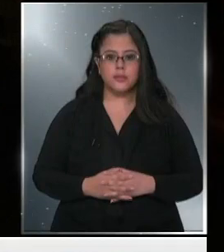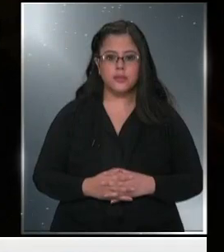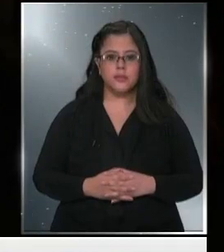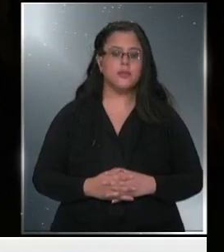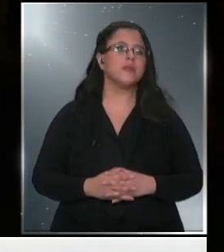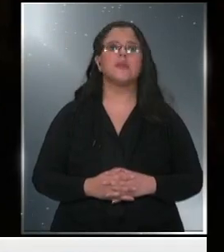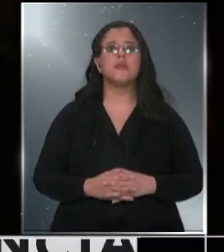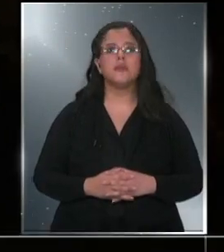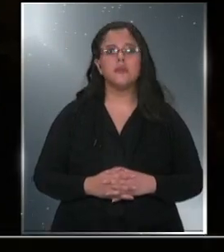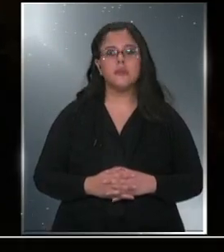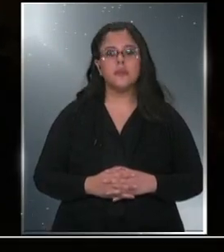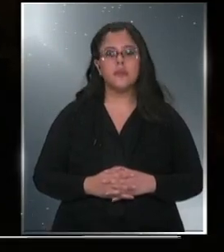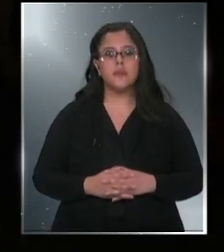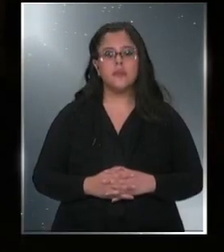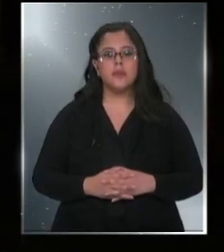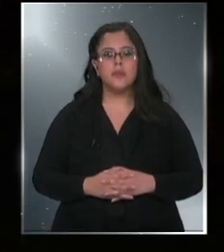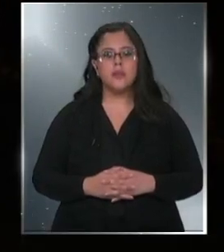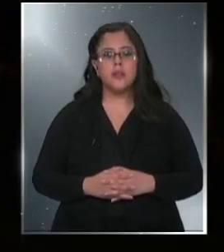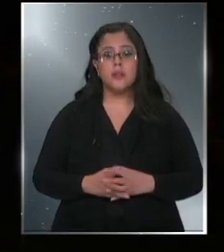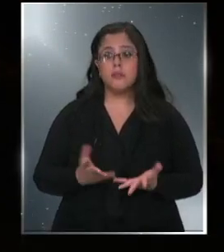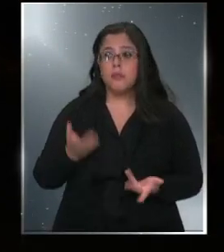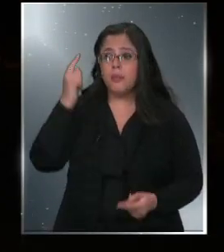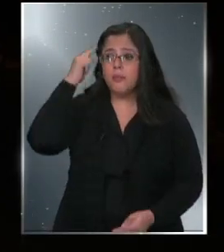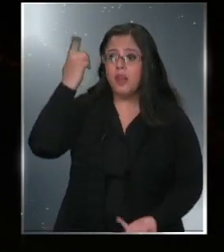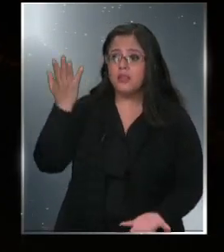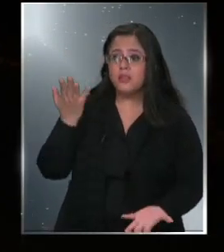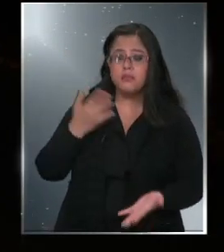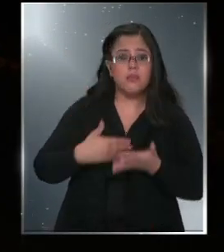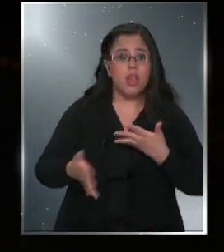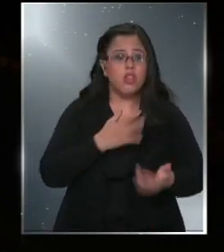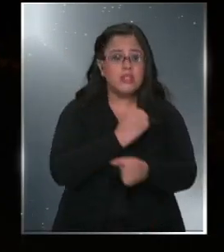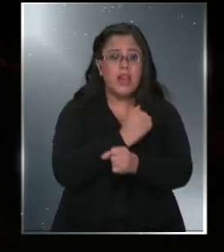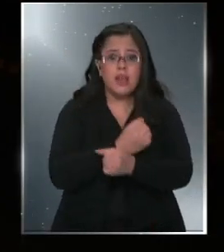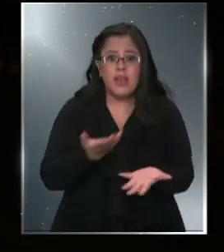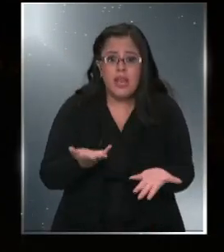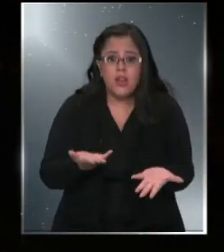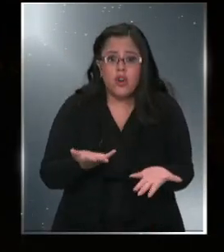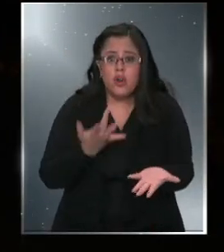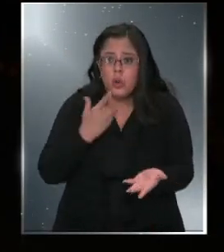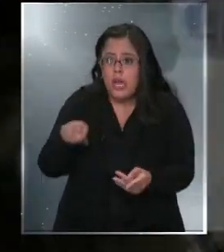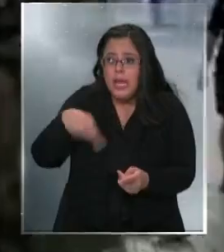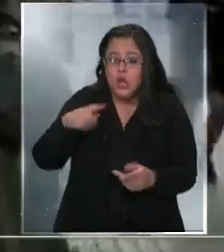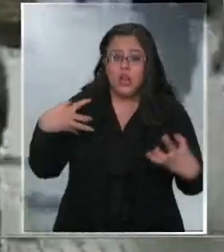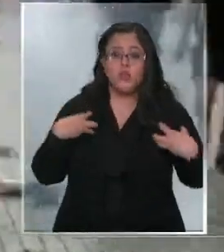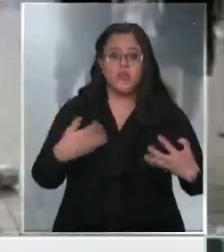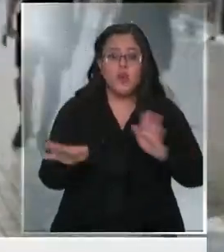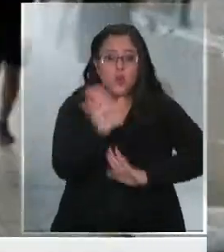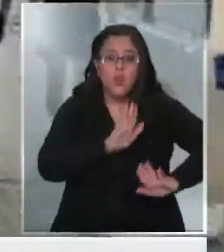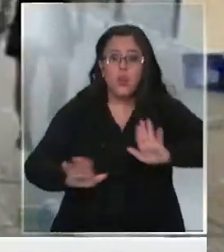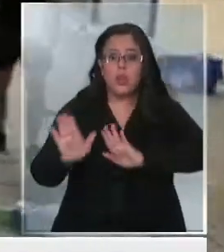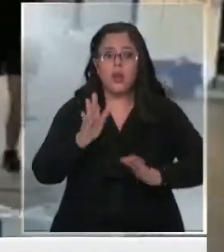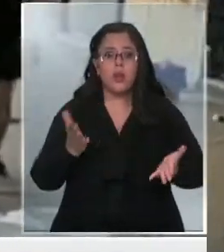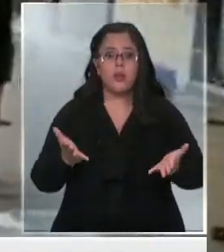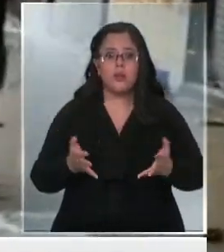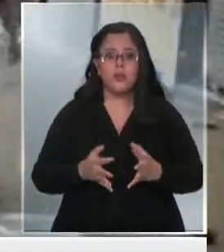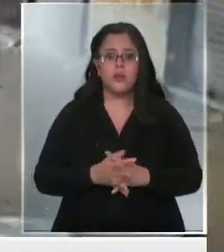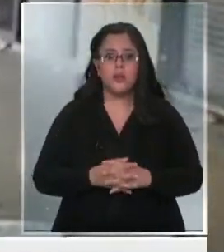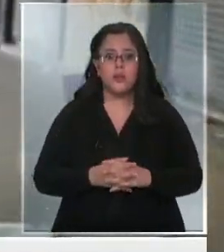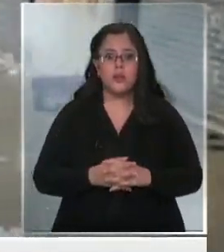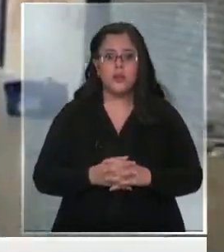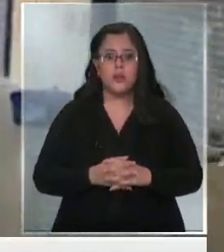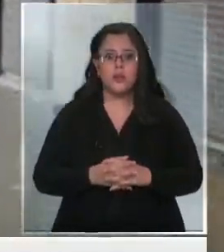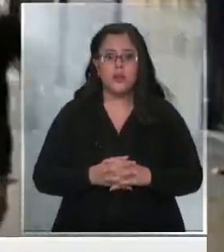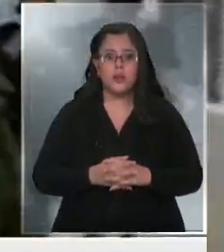Lo que uno dice, bueno, ¿y dónde están los carabineros para contener? Porque se supone que están para resguardar el orden. Ustedes están defendiendo